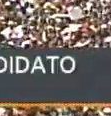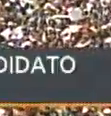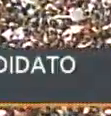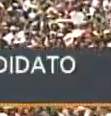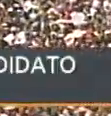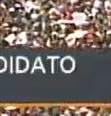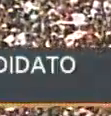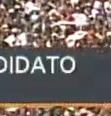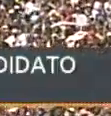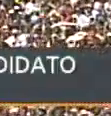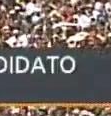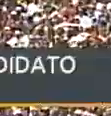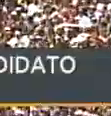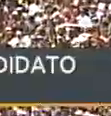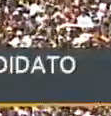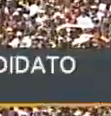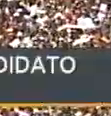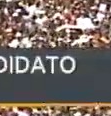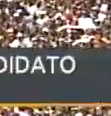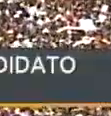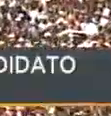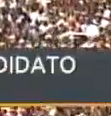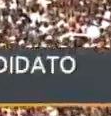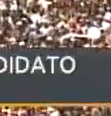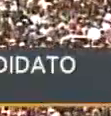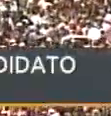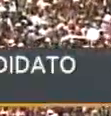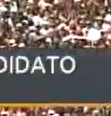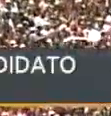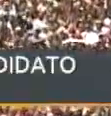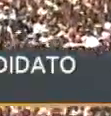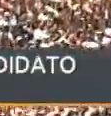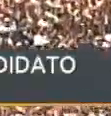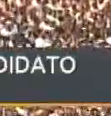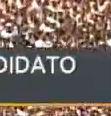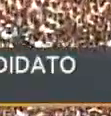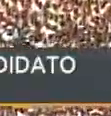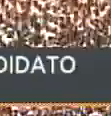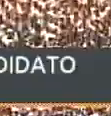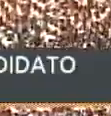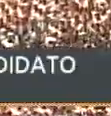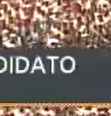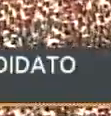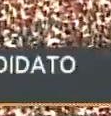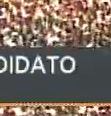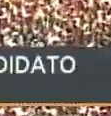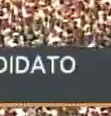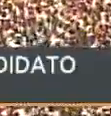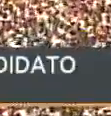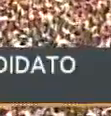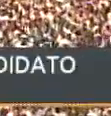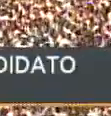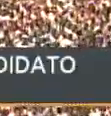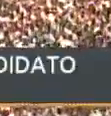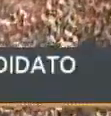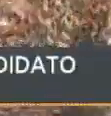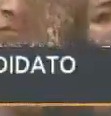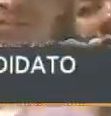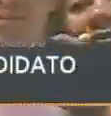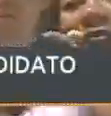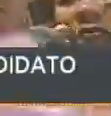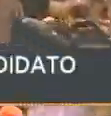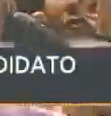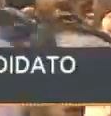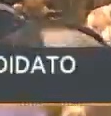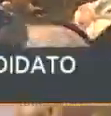nuestro presidente Nicolás Maduro Moro, para quien pida un fuerte aplauso del estado de Bolívar.